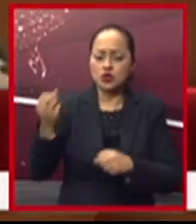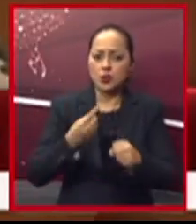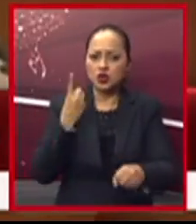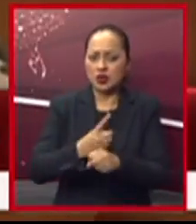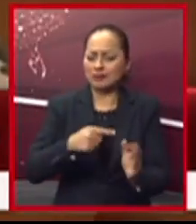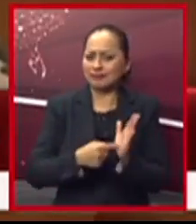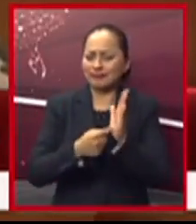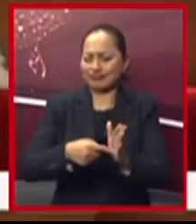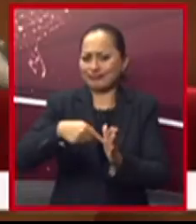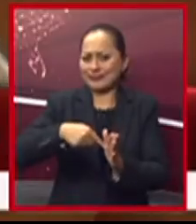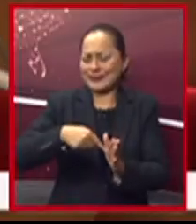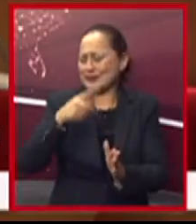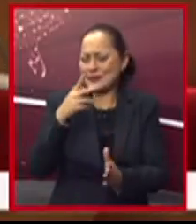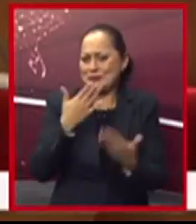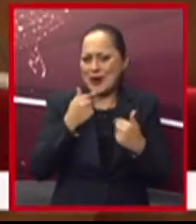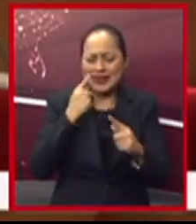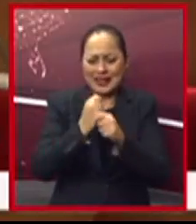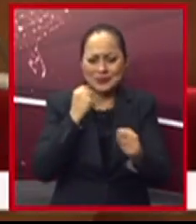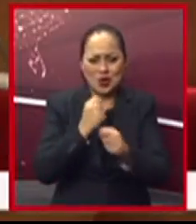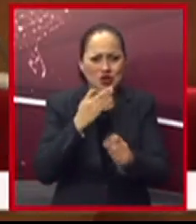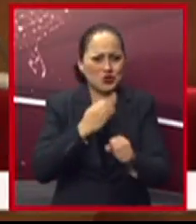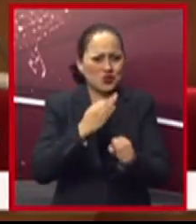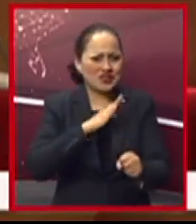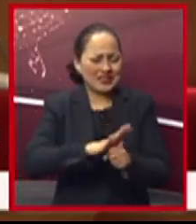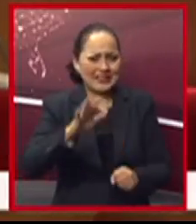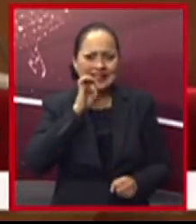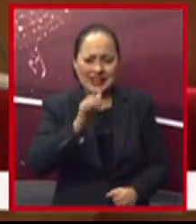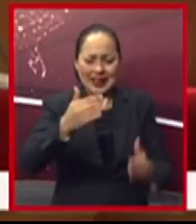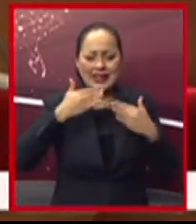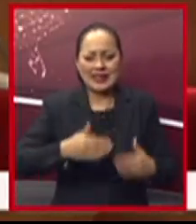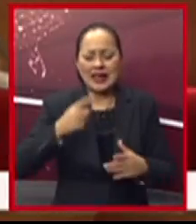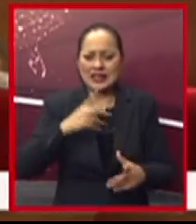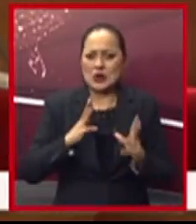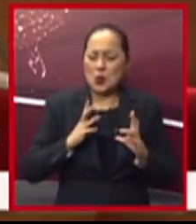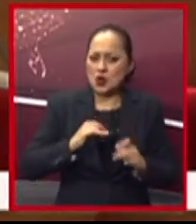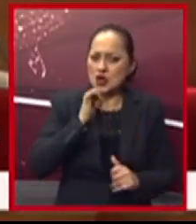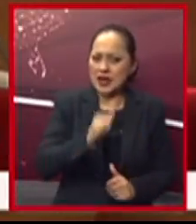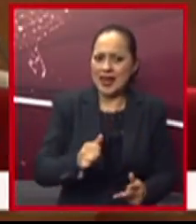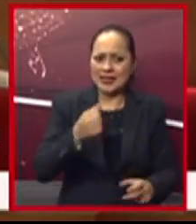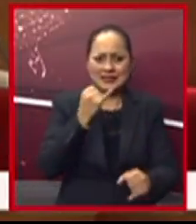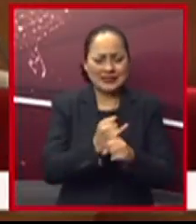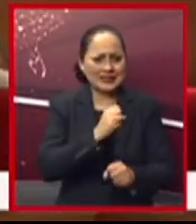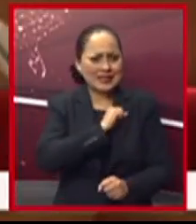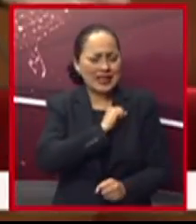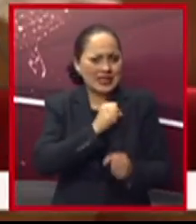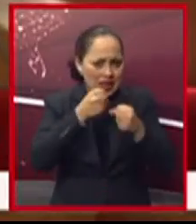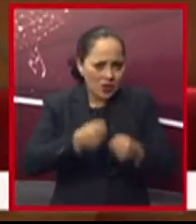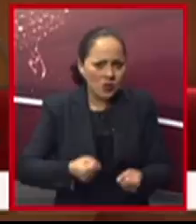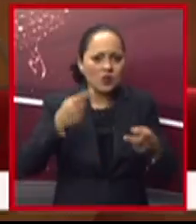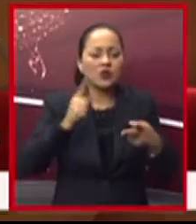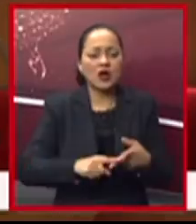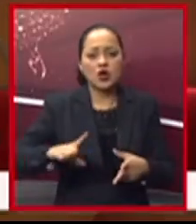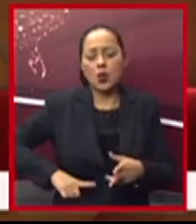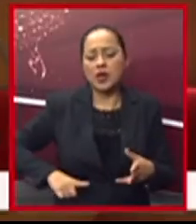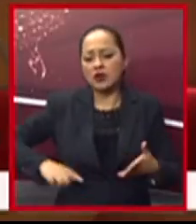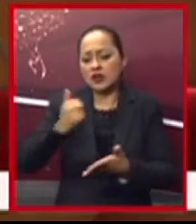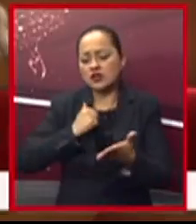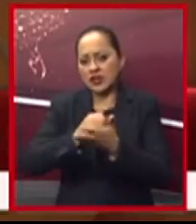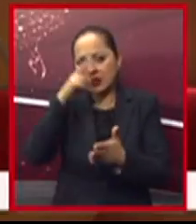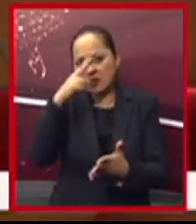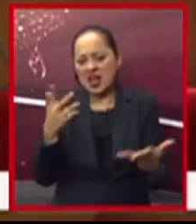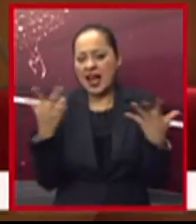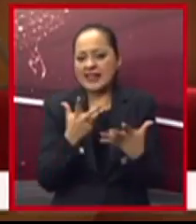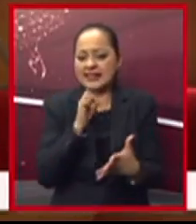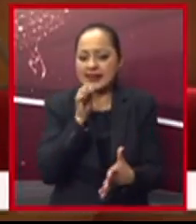transporte público es insuficiente, es incómodo, es inseguro y el gobierno de la ciudad no